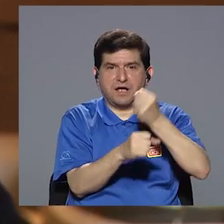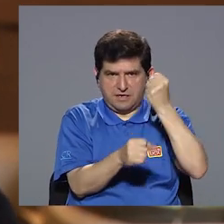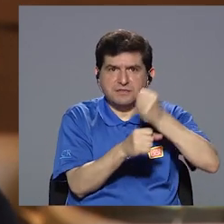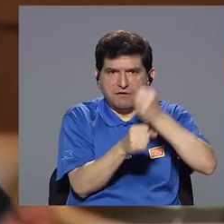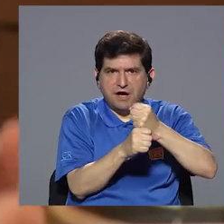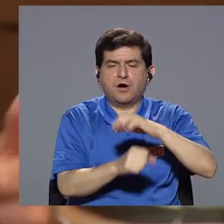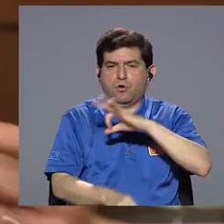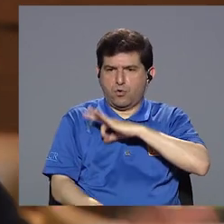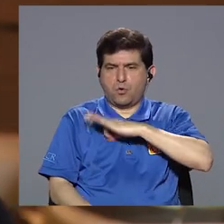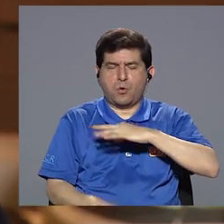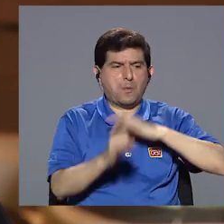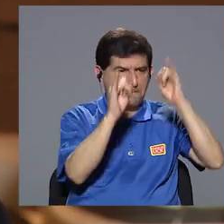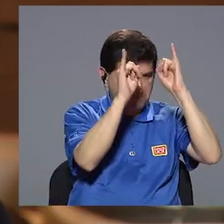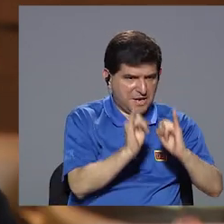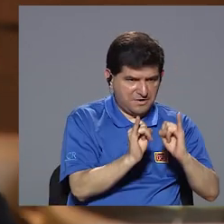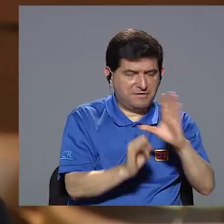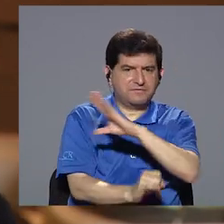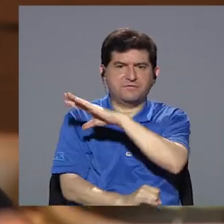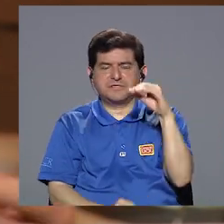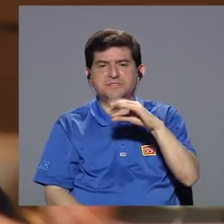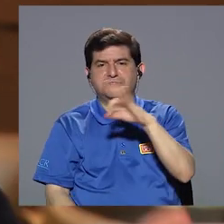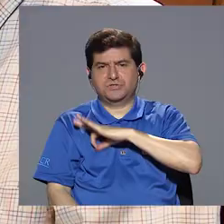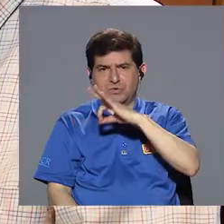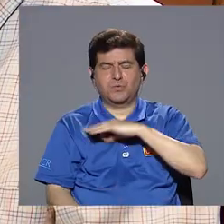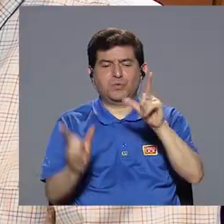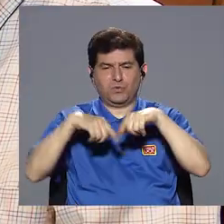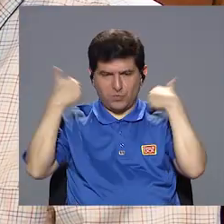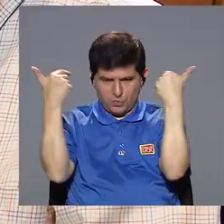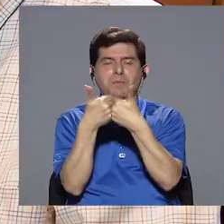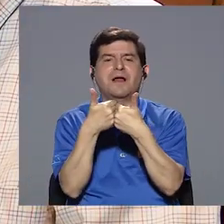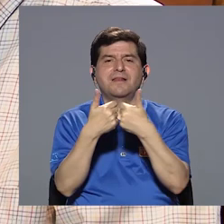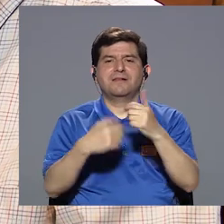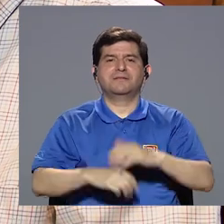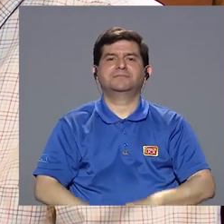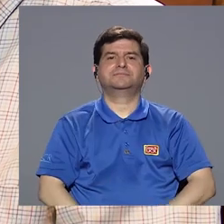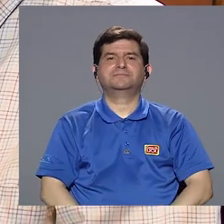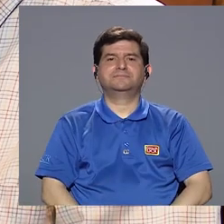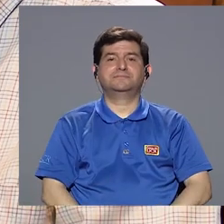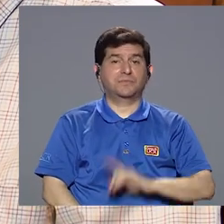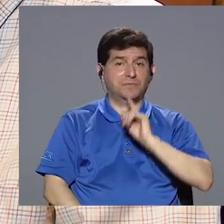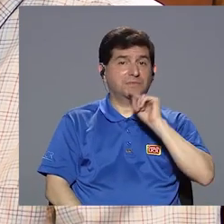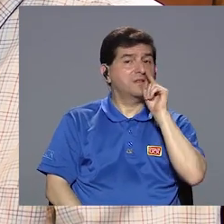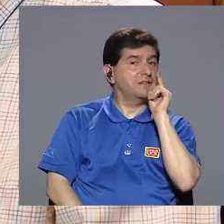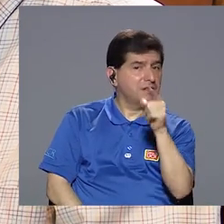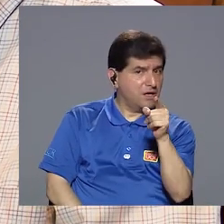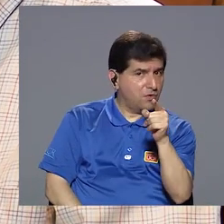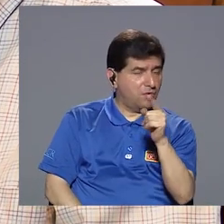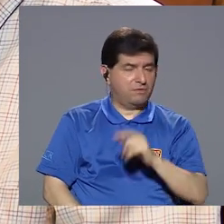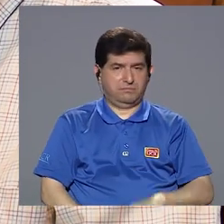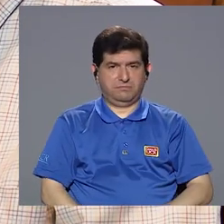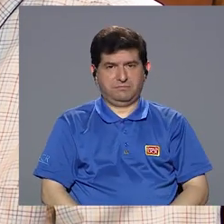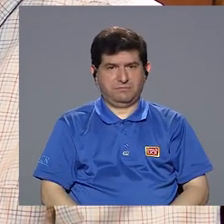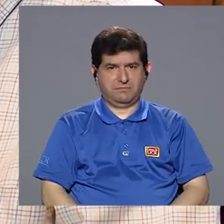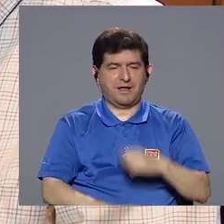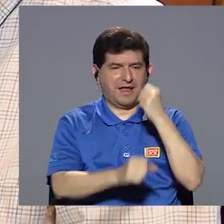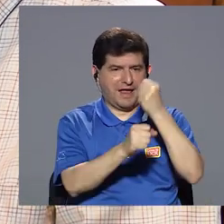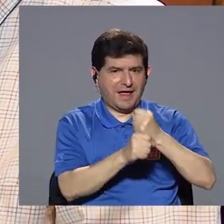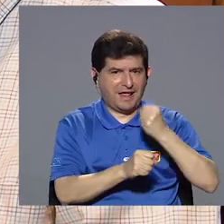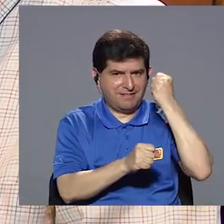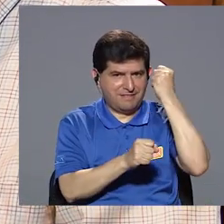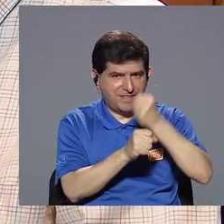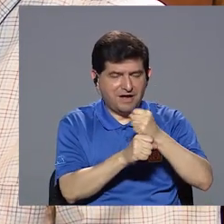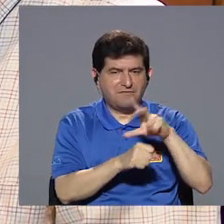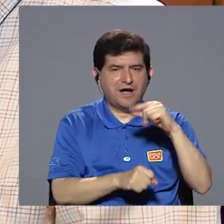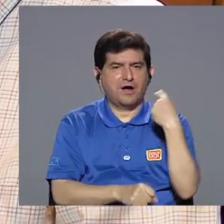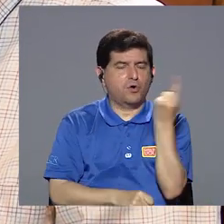provocado empleo que ha provocado bienestar individual y bienestar colectivo bueno vos mencionabas la